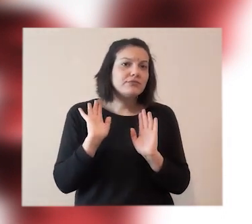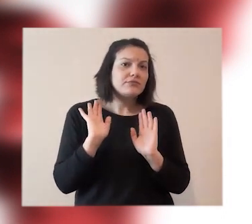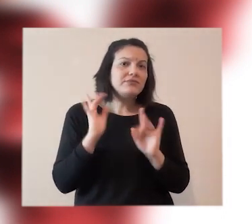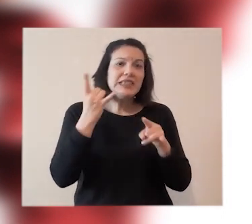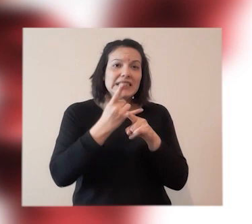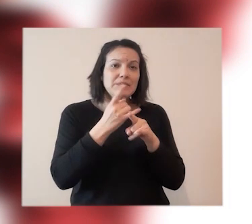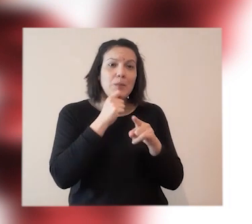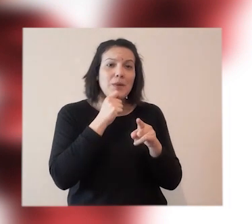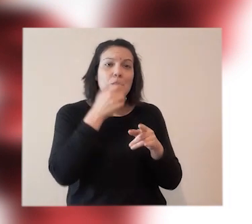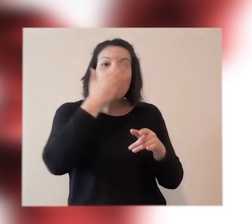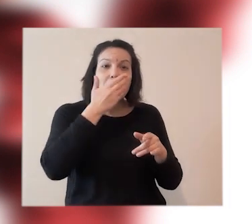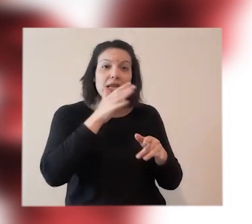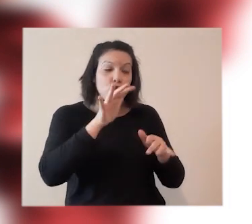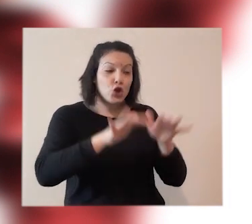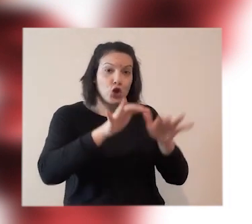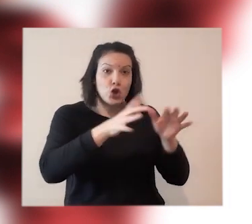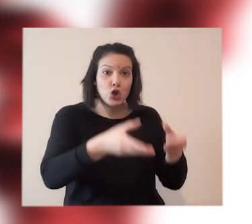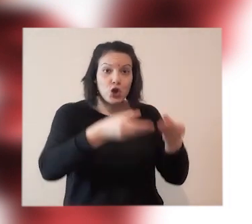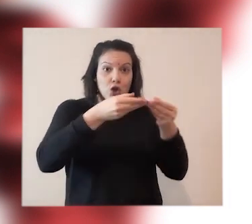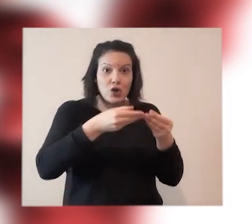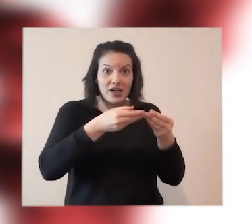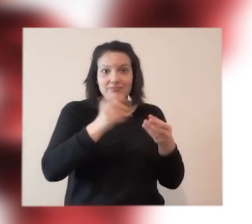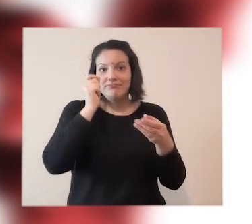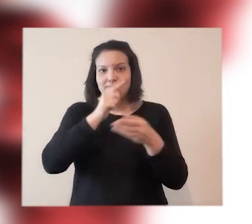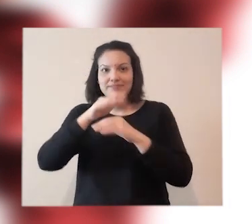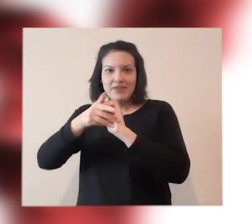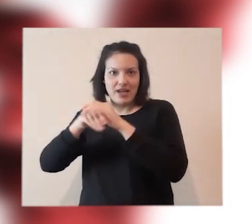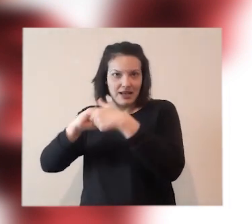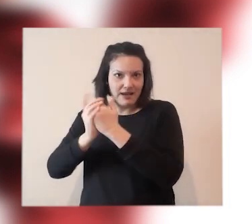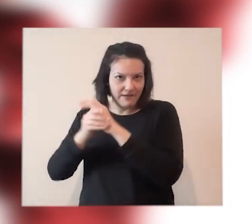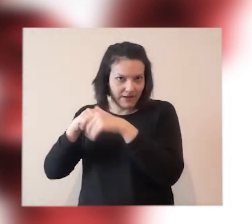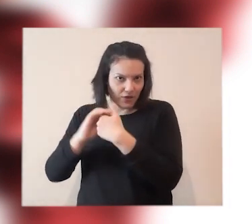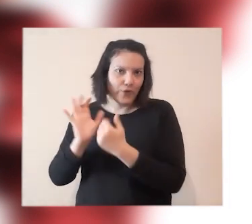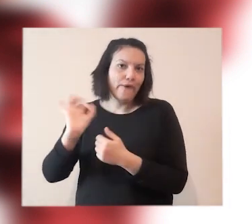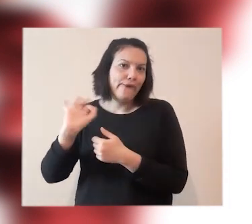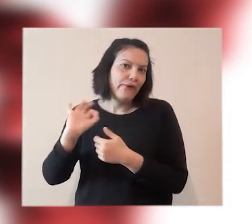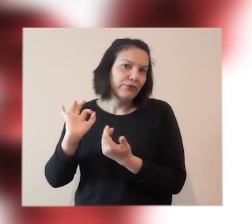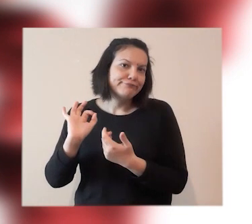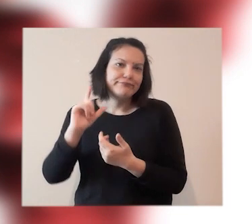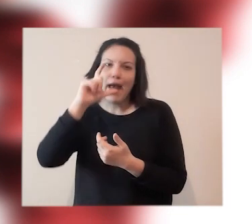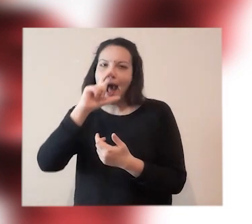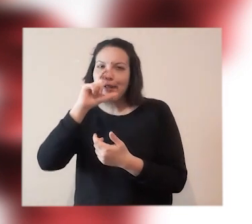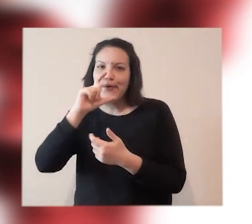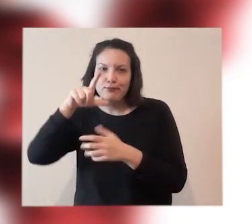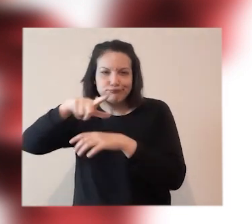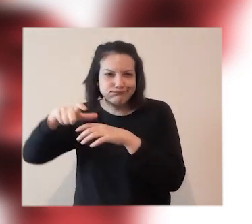que se toca, digamos, un papel, uno tiene que proceder inmediatamente al lavado de manos o al uso del